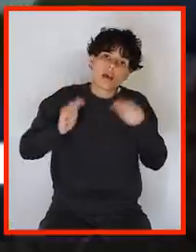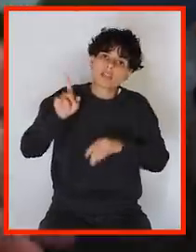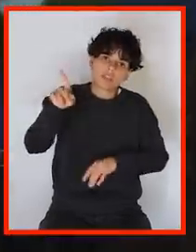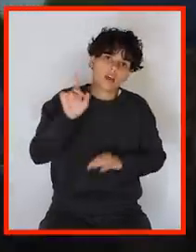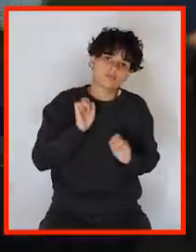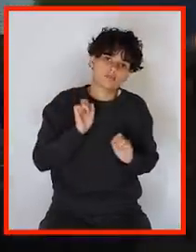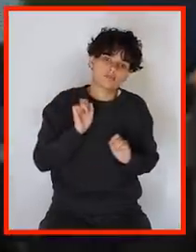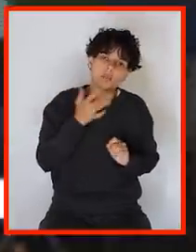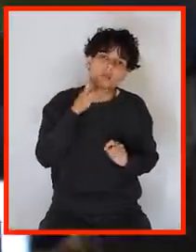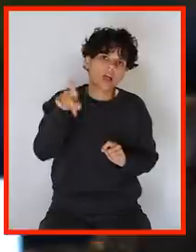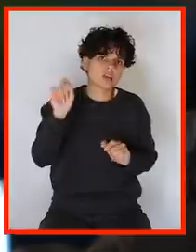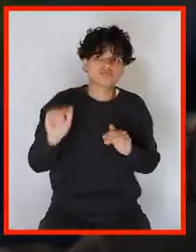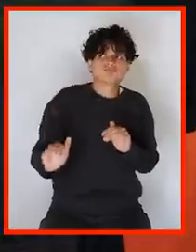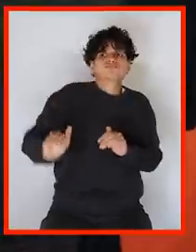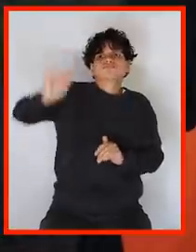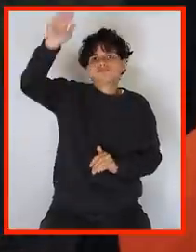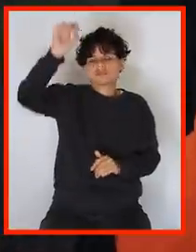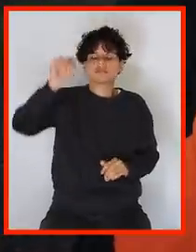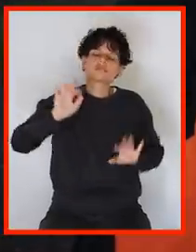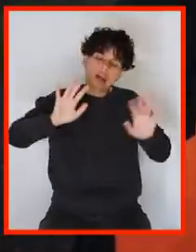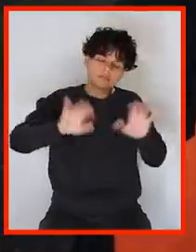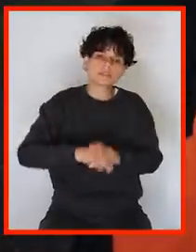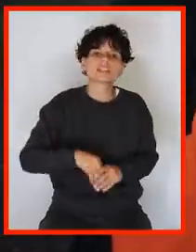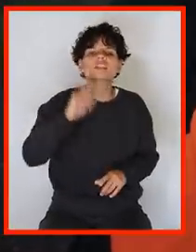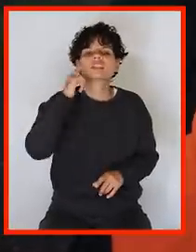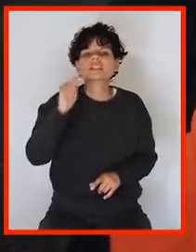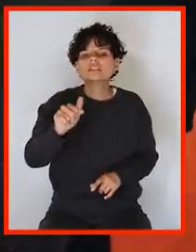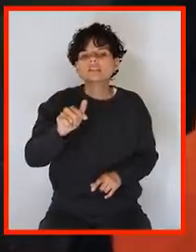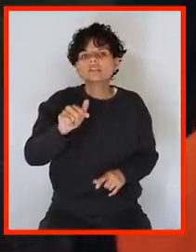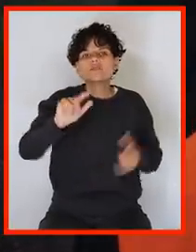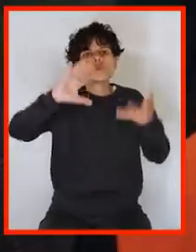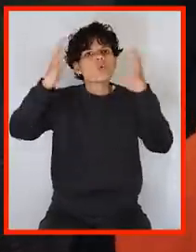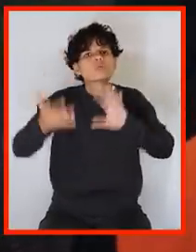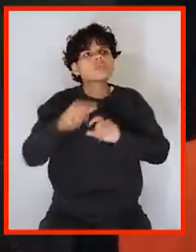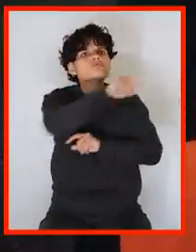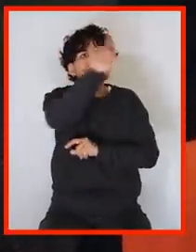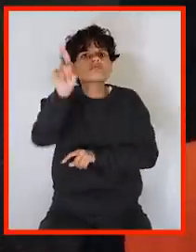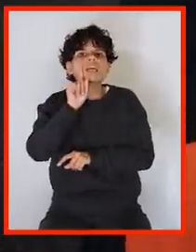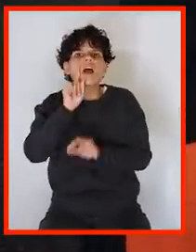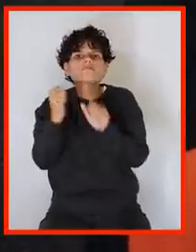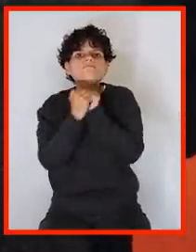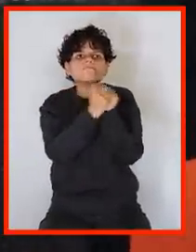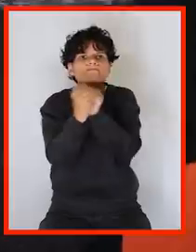él está como en otro nivel. Pues. ¿Y a nivel internacional? ¿Con quién te gustaría colaborar?